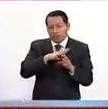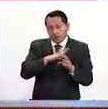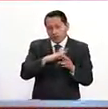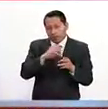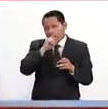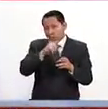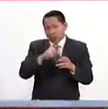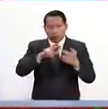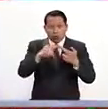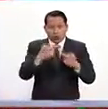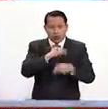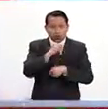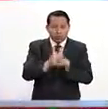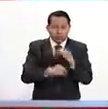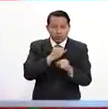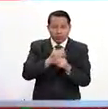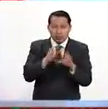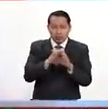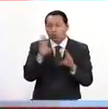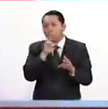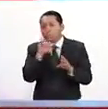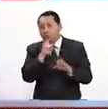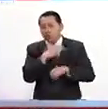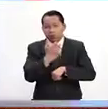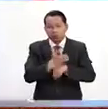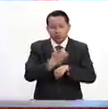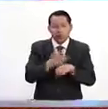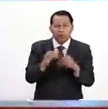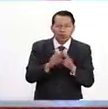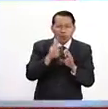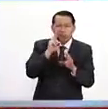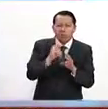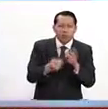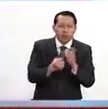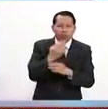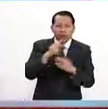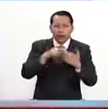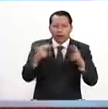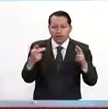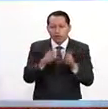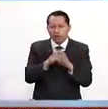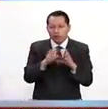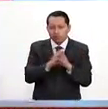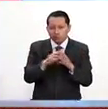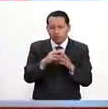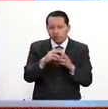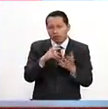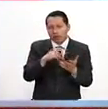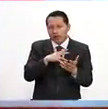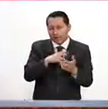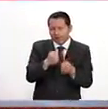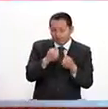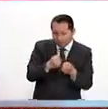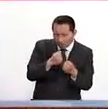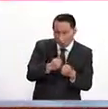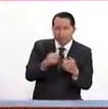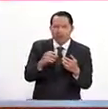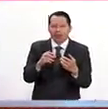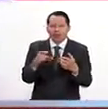internacionales, principalmente entre Rusia y los Estados Unidos. ¿Cómo se ve esta nueva relación? ¿Se ve ríspida ya en Estados Unidos? ¿Se